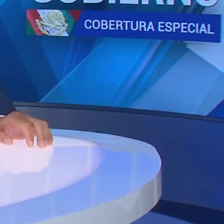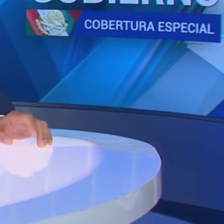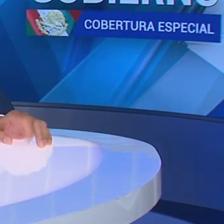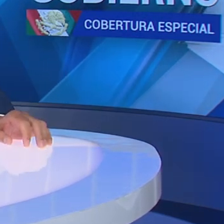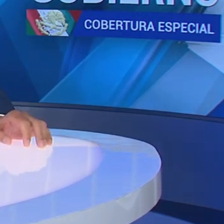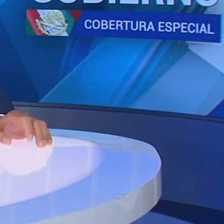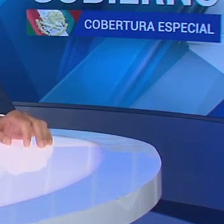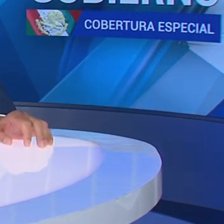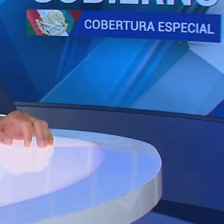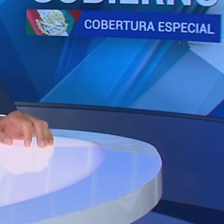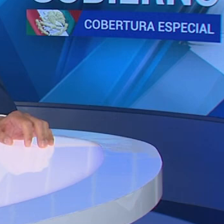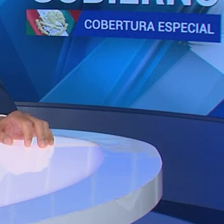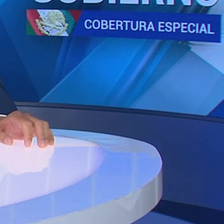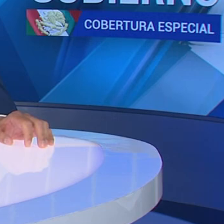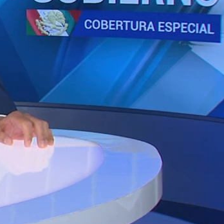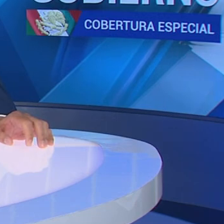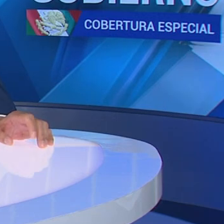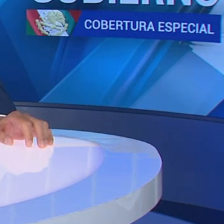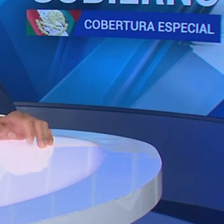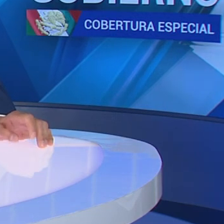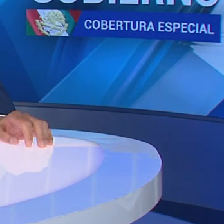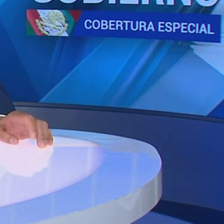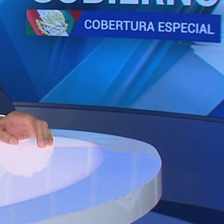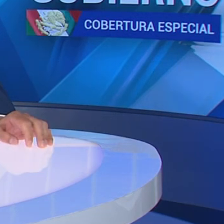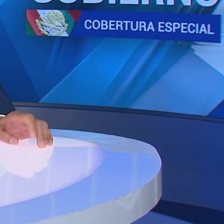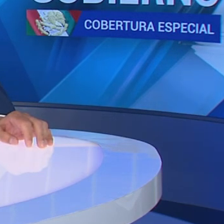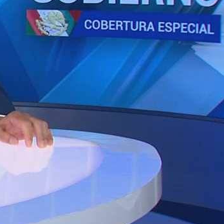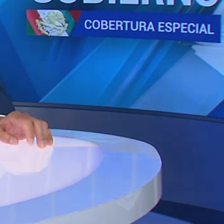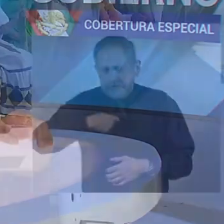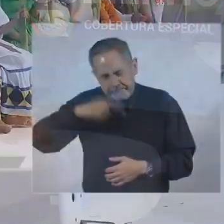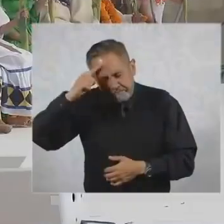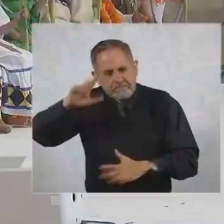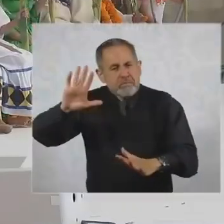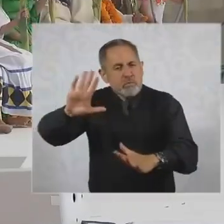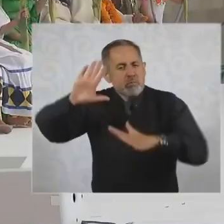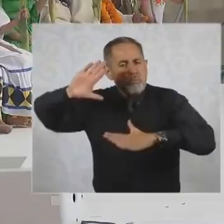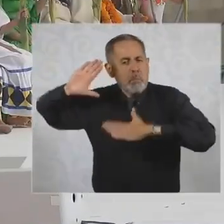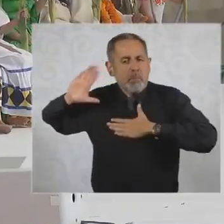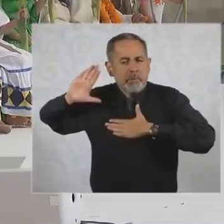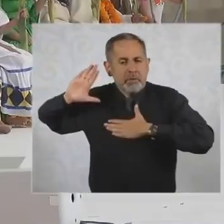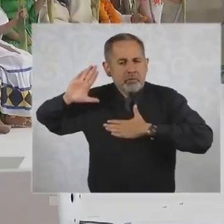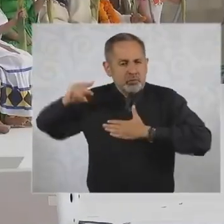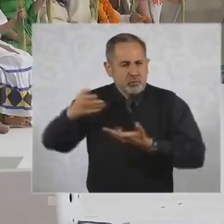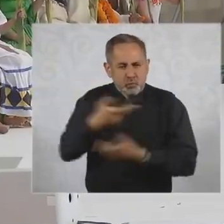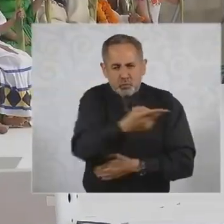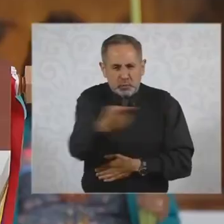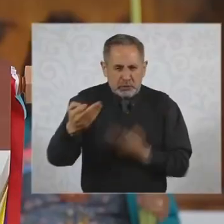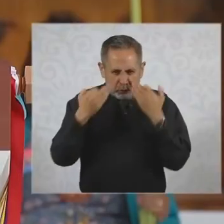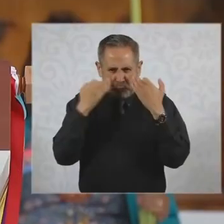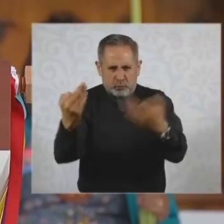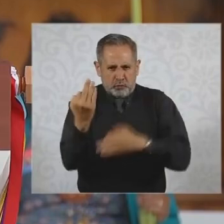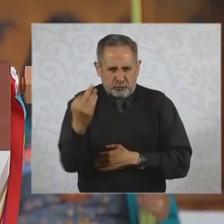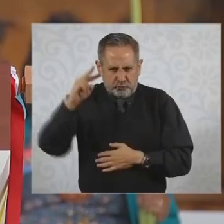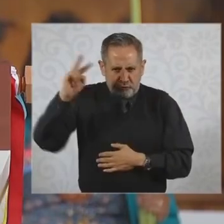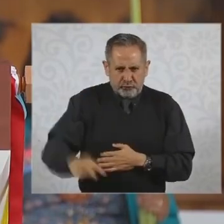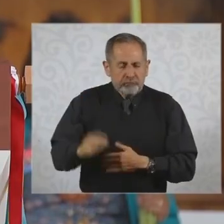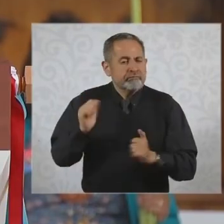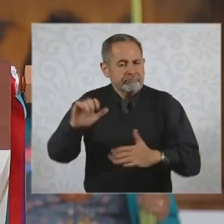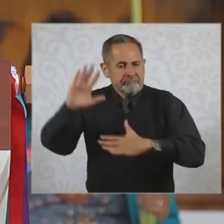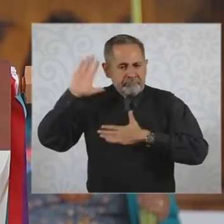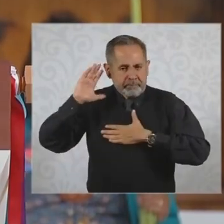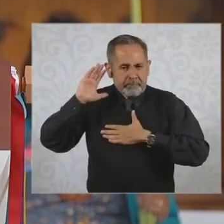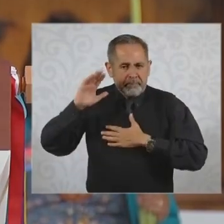presidenta Claudia Sheinbaum. Está dando a conocer los primeros 100 compromisos o 100 puntos